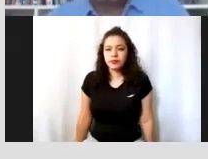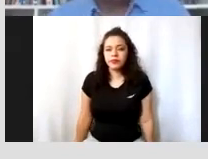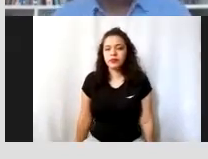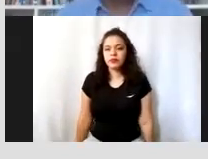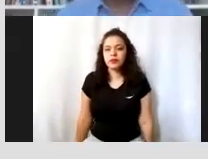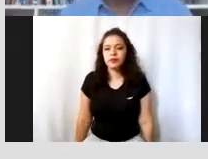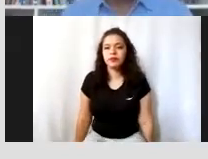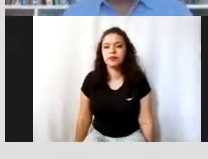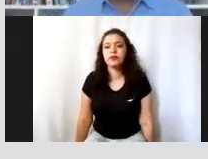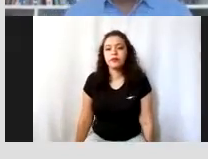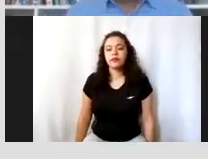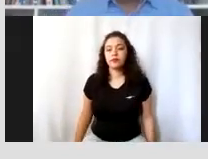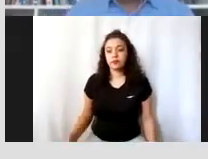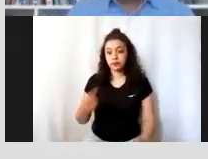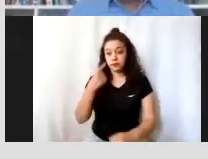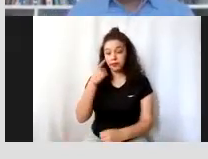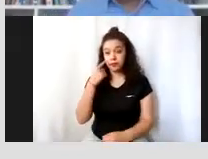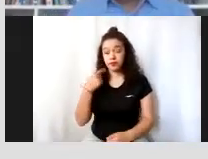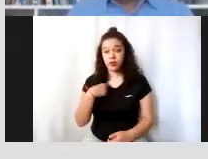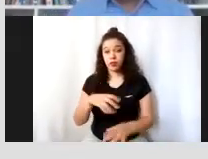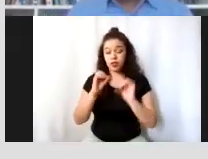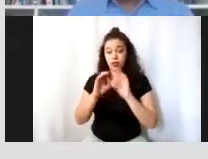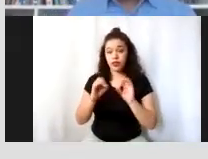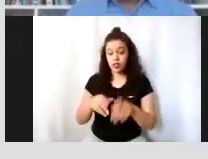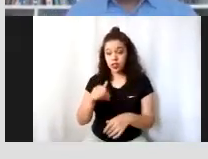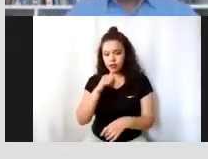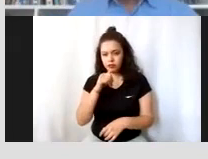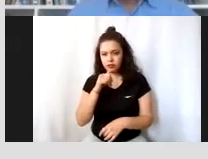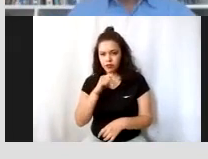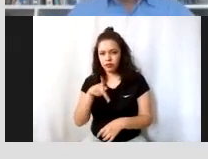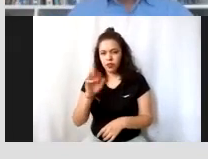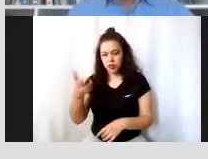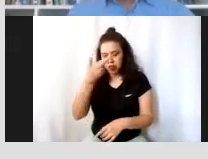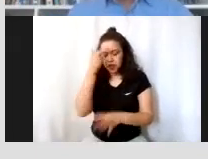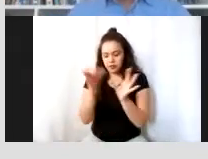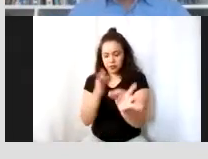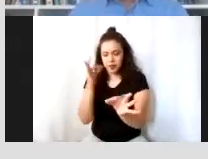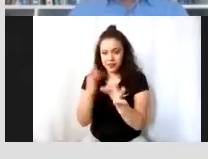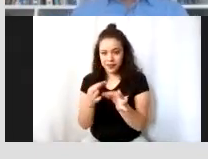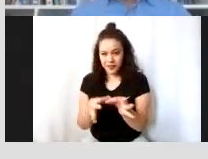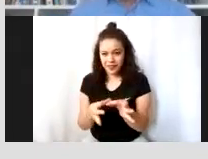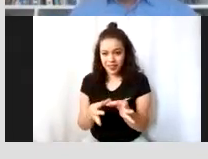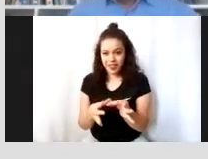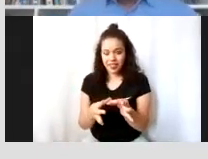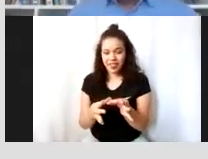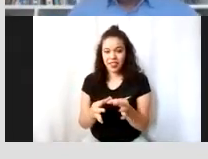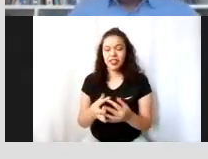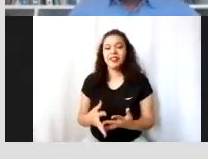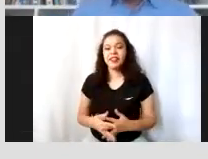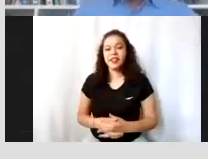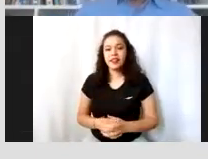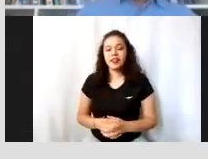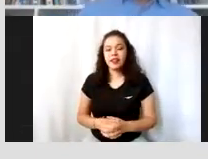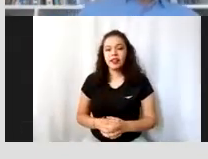Mira, en este momento no estoy en la oficina, pero sí los recuerdo perfectamente, parte de